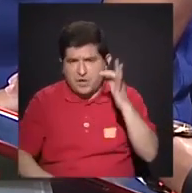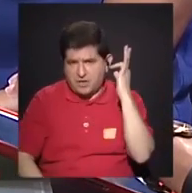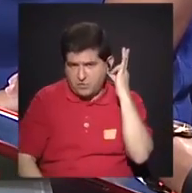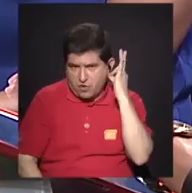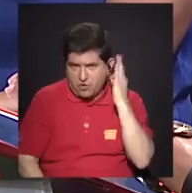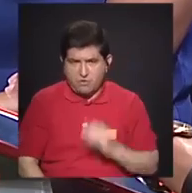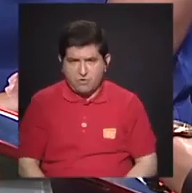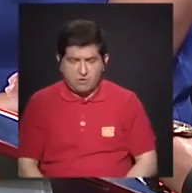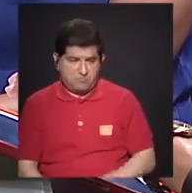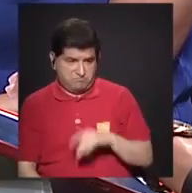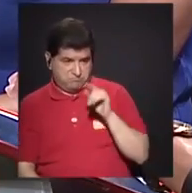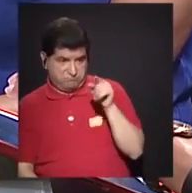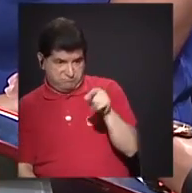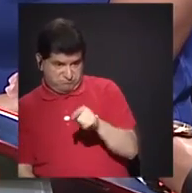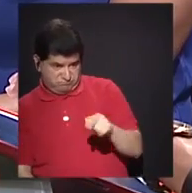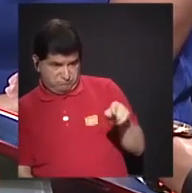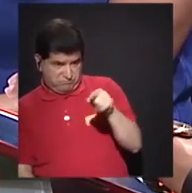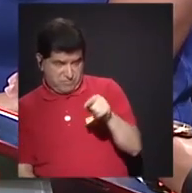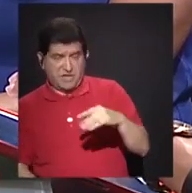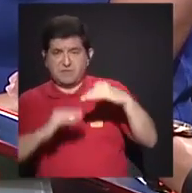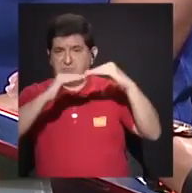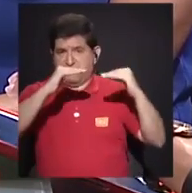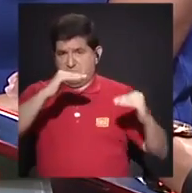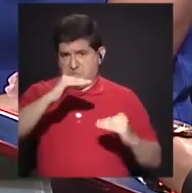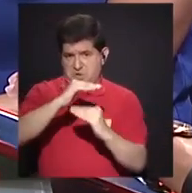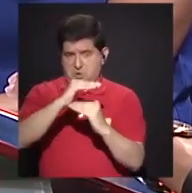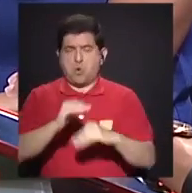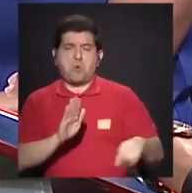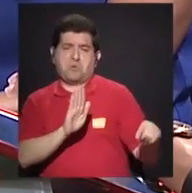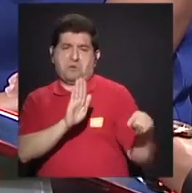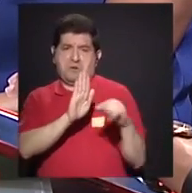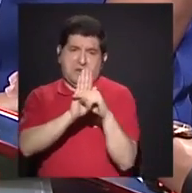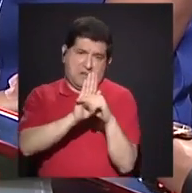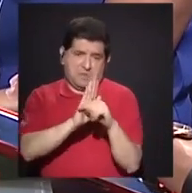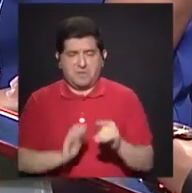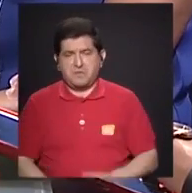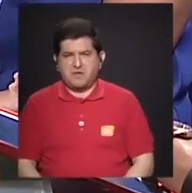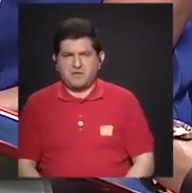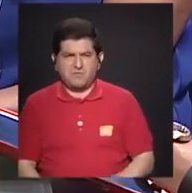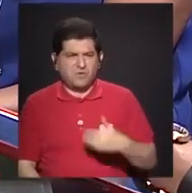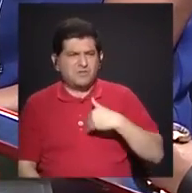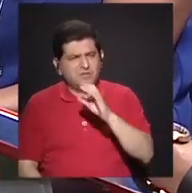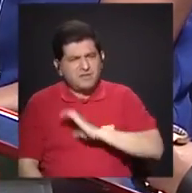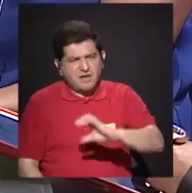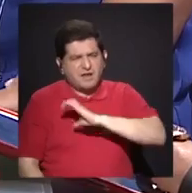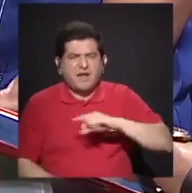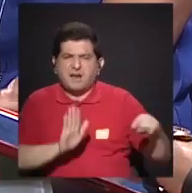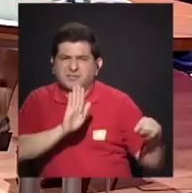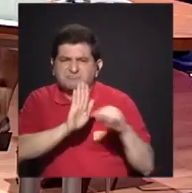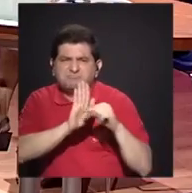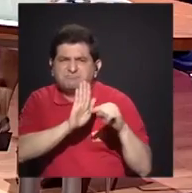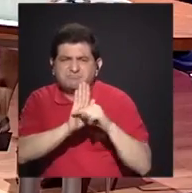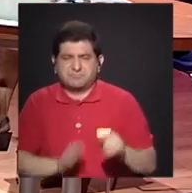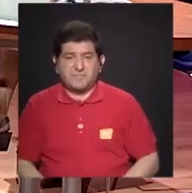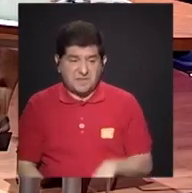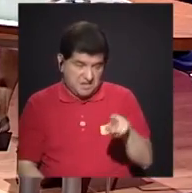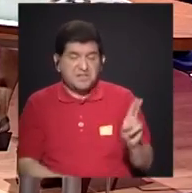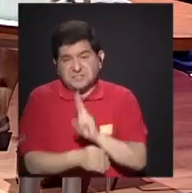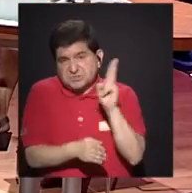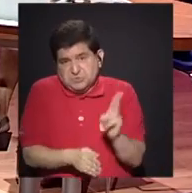femenino está... Es subordinado, es negativo, ¿verdad? Tiene una connotación negativa, entonces claro, lo utilizamos